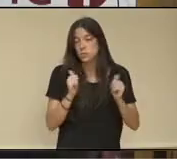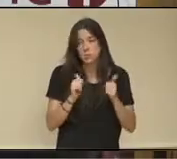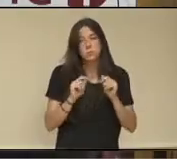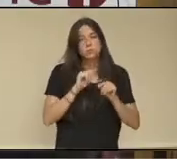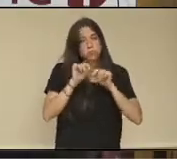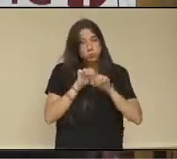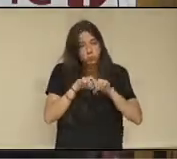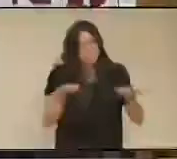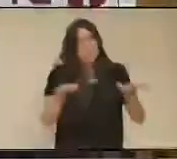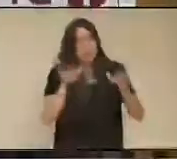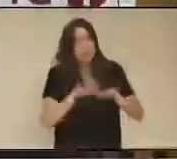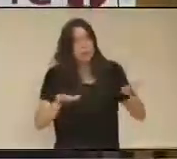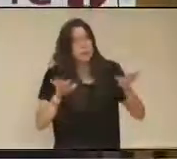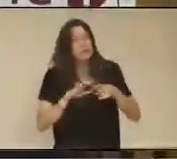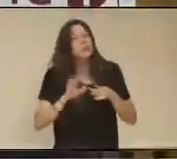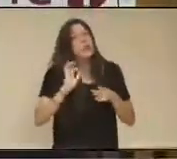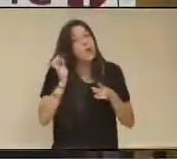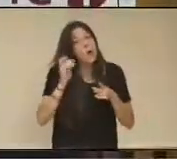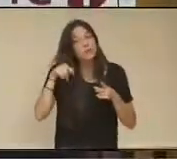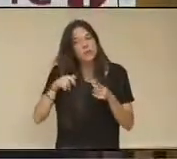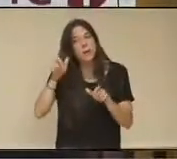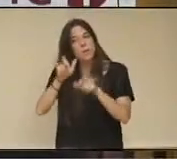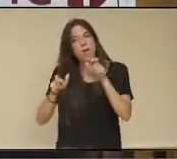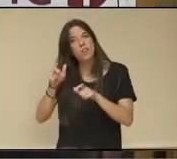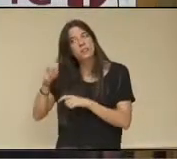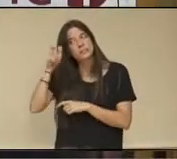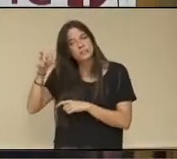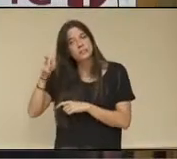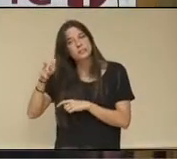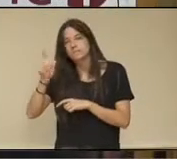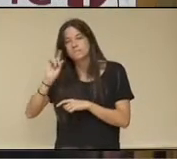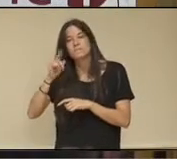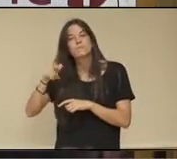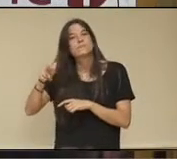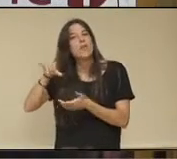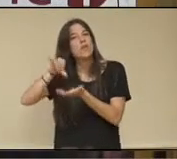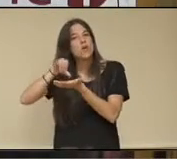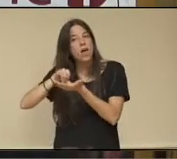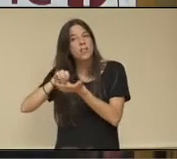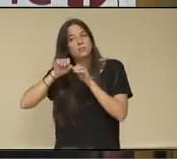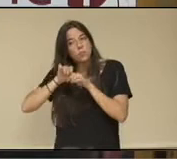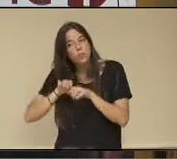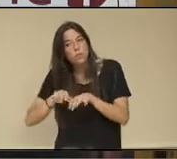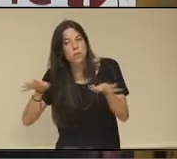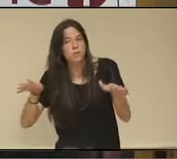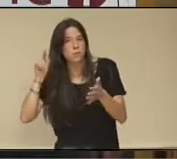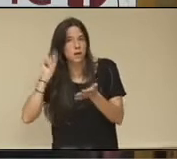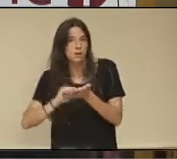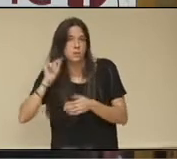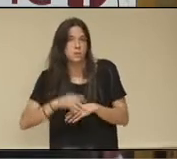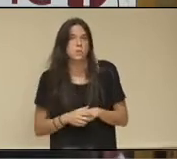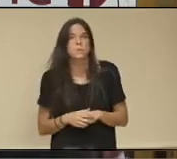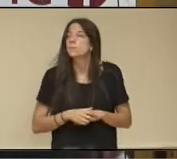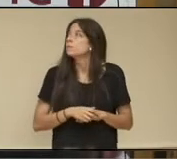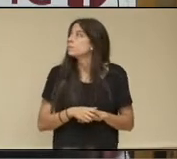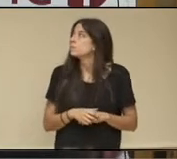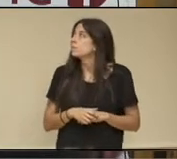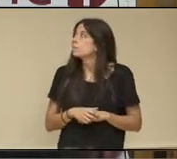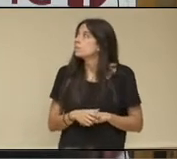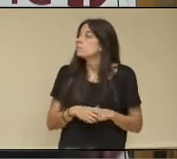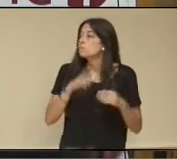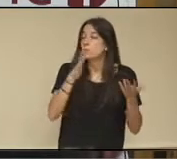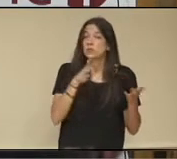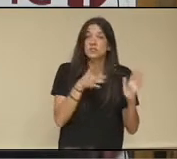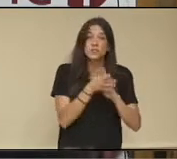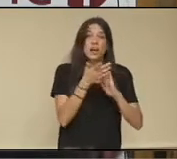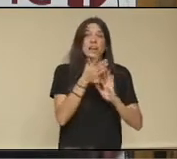se ha adaptado a las grandes poblaciones, estos 3 linajes, a transmitirse de forma más rápida. Por lo tanto, hay una